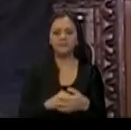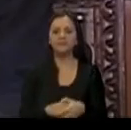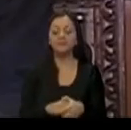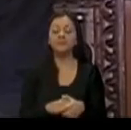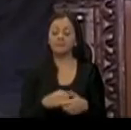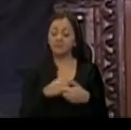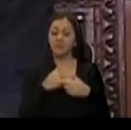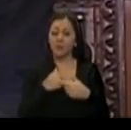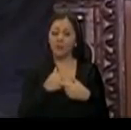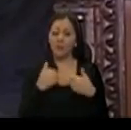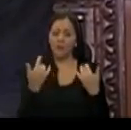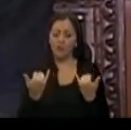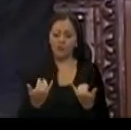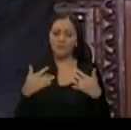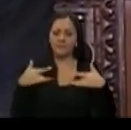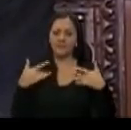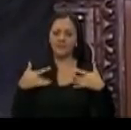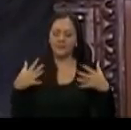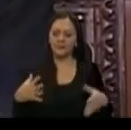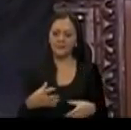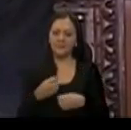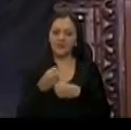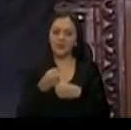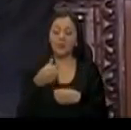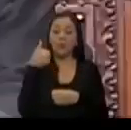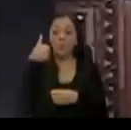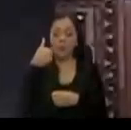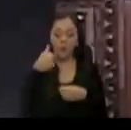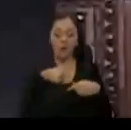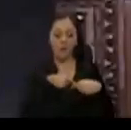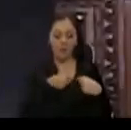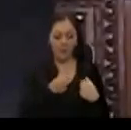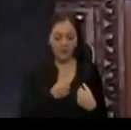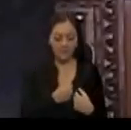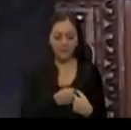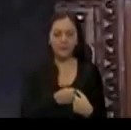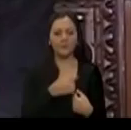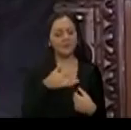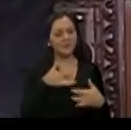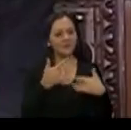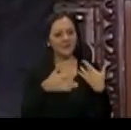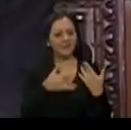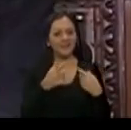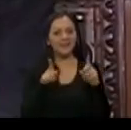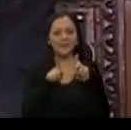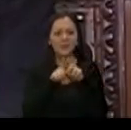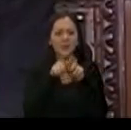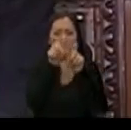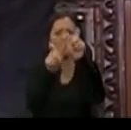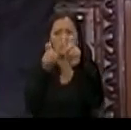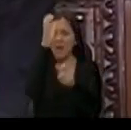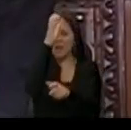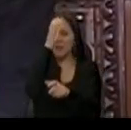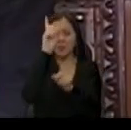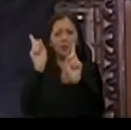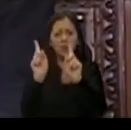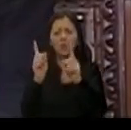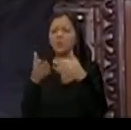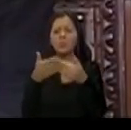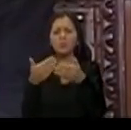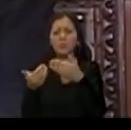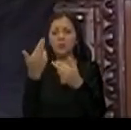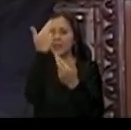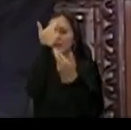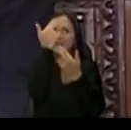Estamos seguros de que todas las personas de buena voluntad se sentirán también convocadas a recibirlo con respeto y